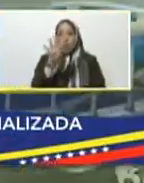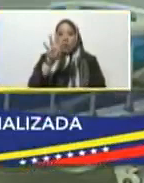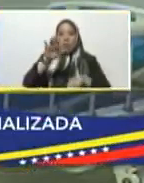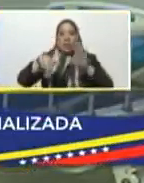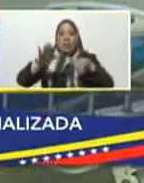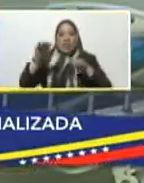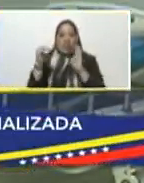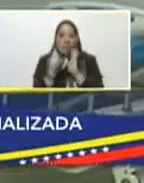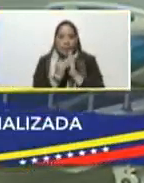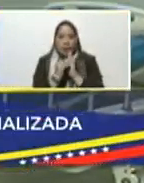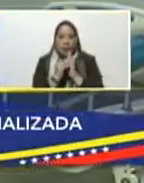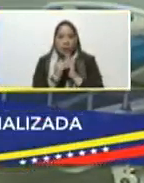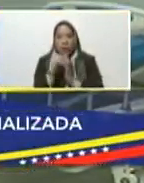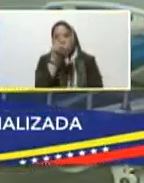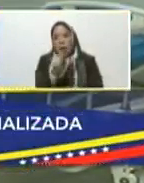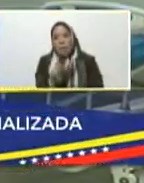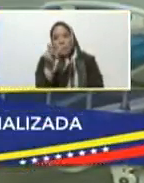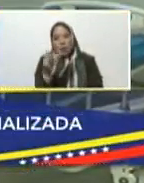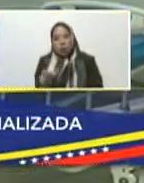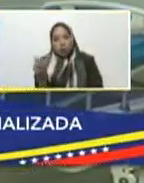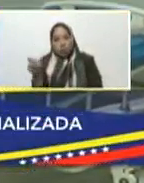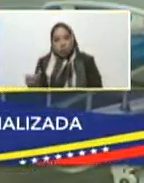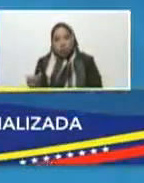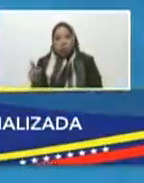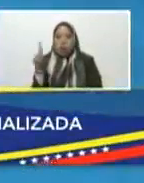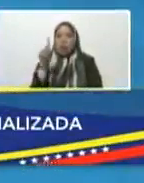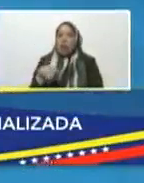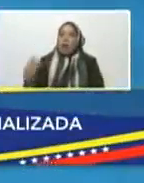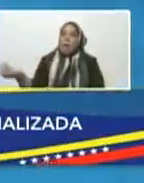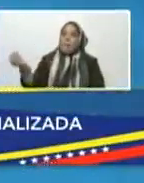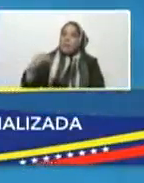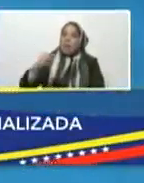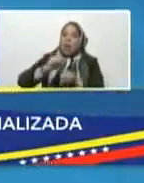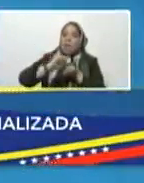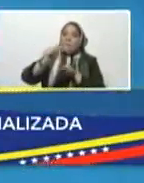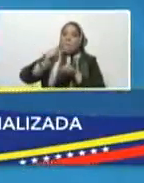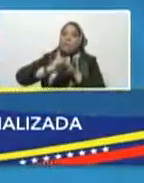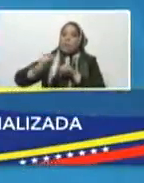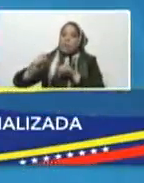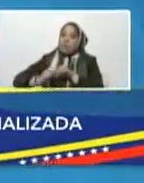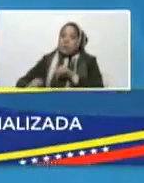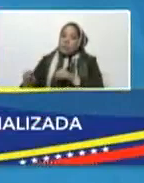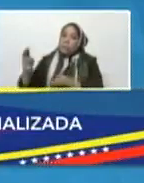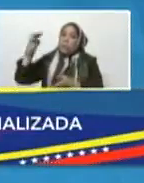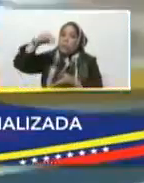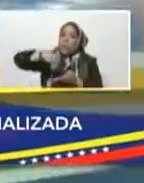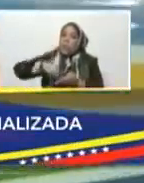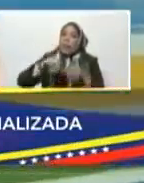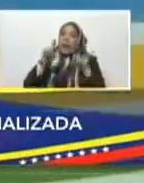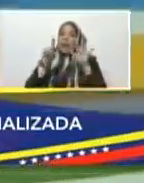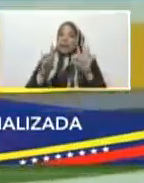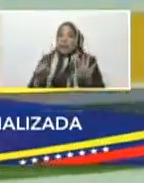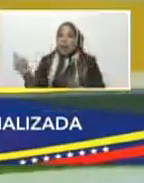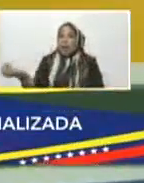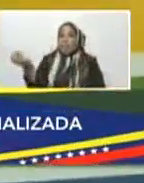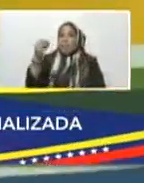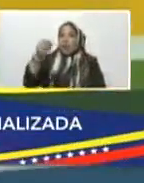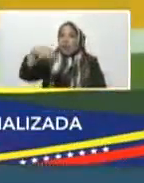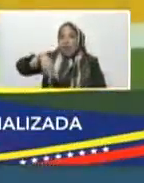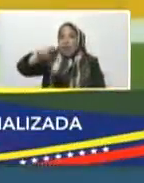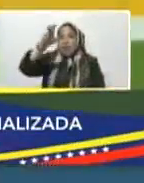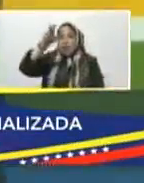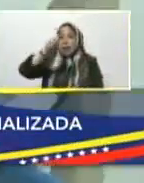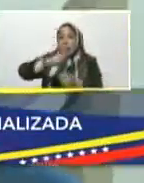215 mil habitantes. Estamos hablando que además del municipio Miranda, puede atender a 6 municipios más de nuestro estado